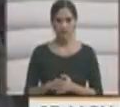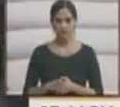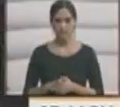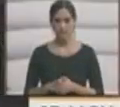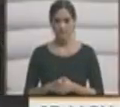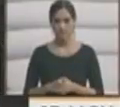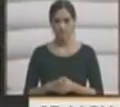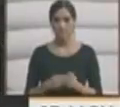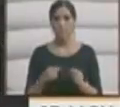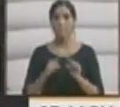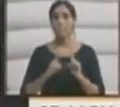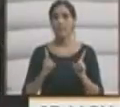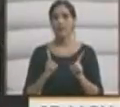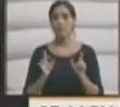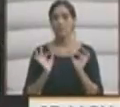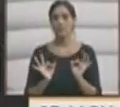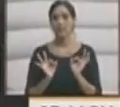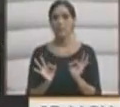Pero sobre todo no tiene nombre